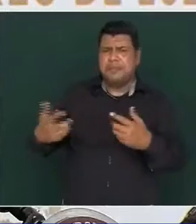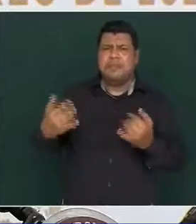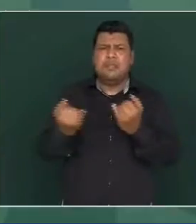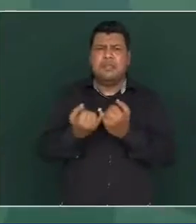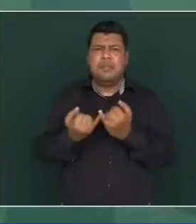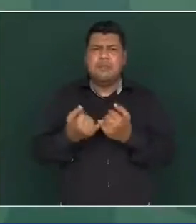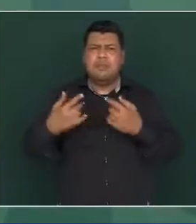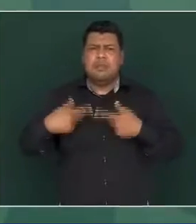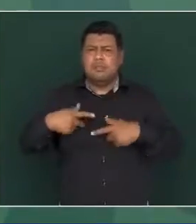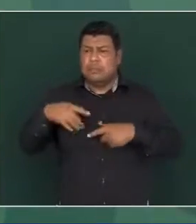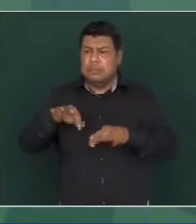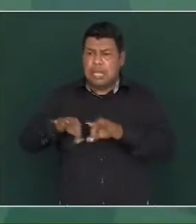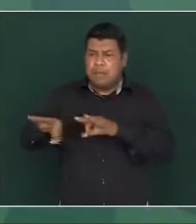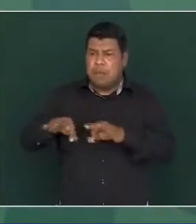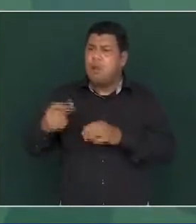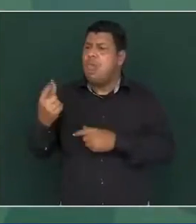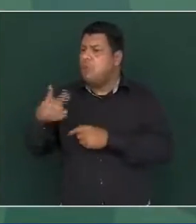de trabajadores,